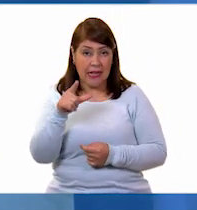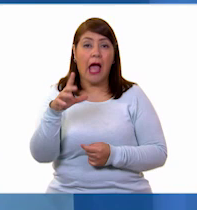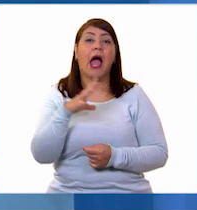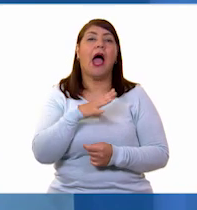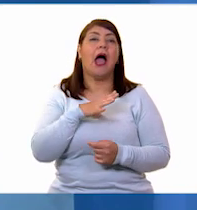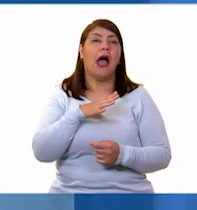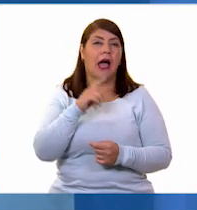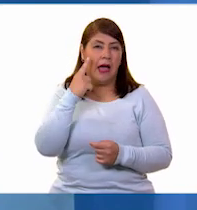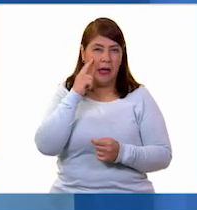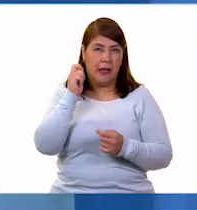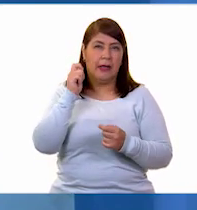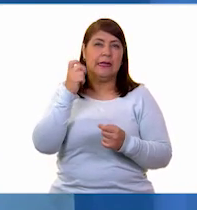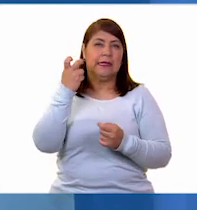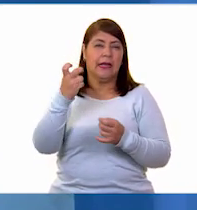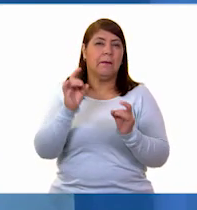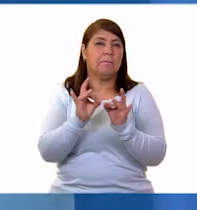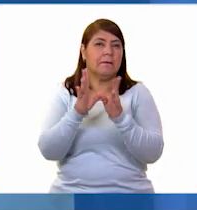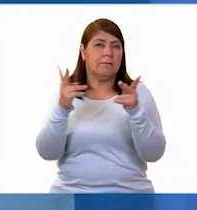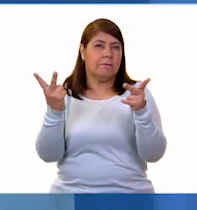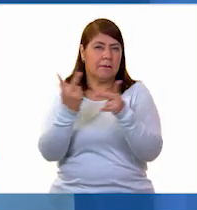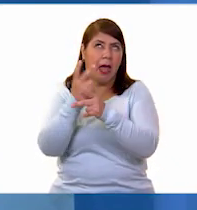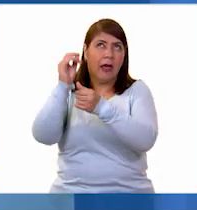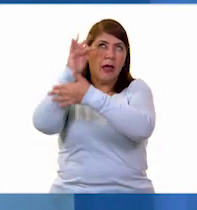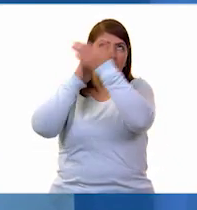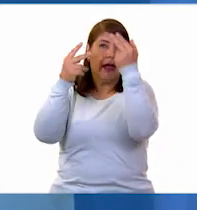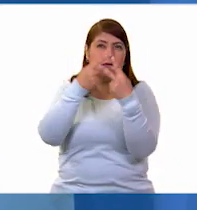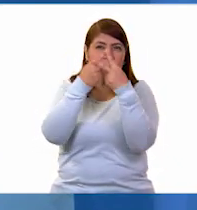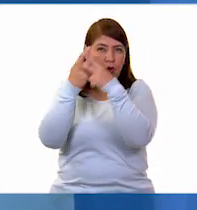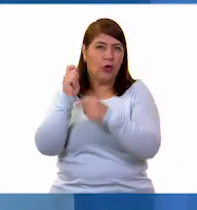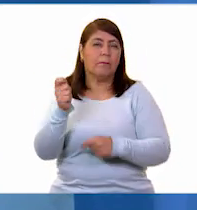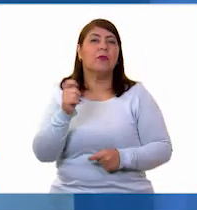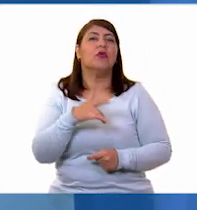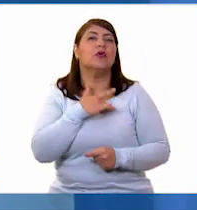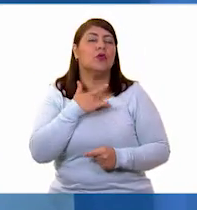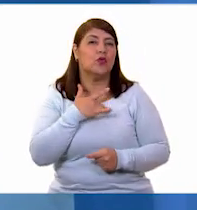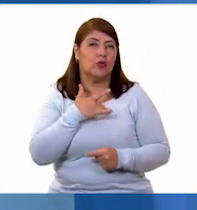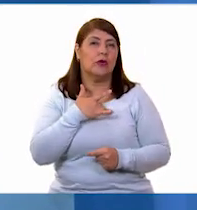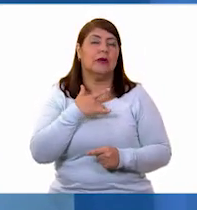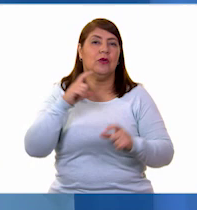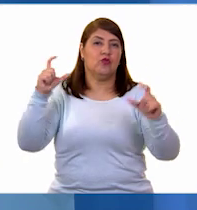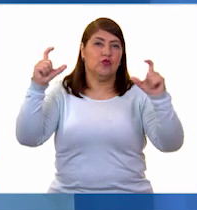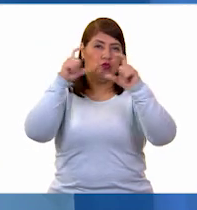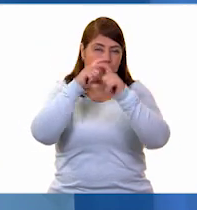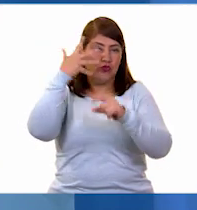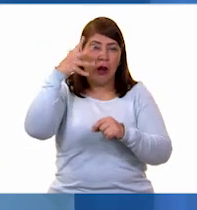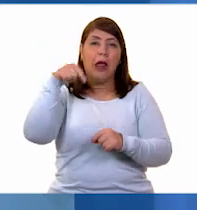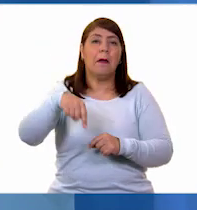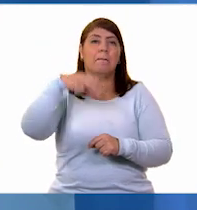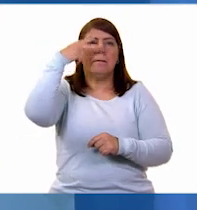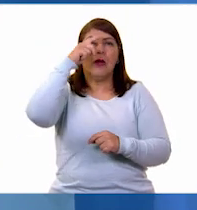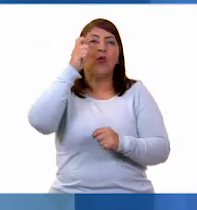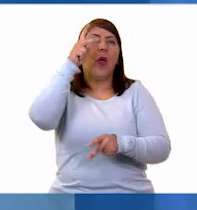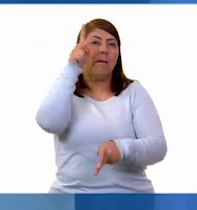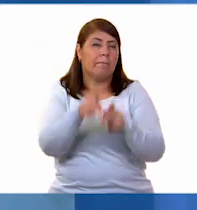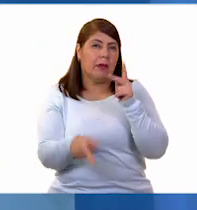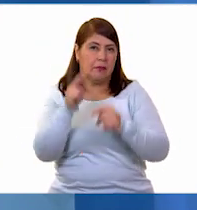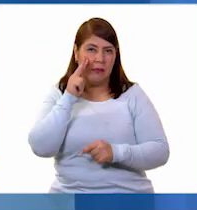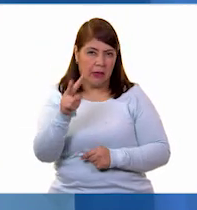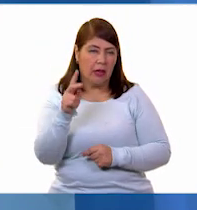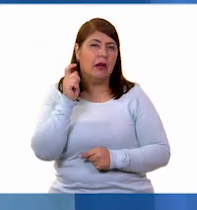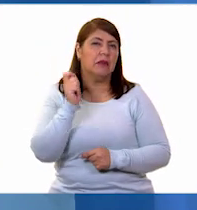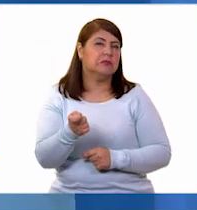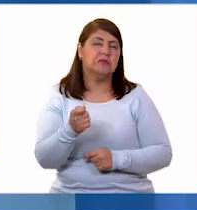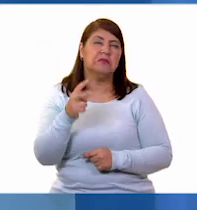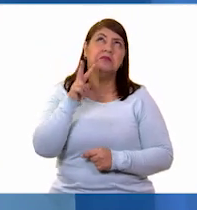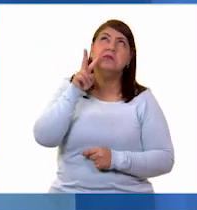evento astronómico de un eclipse de sol y en México solo fue parcialmente visible, lo que significó que